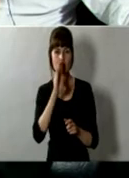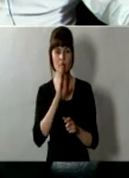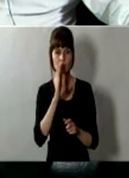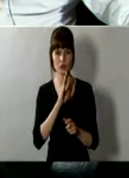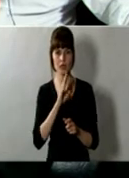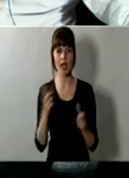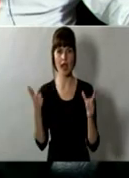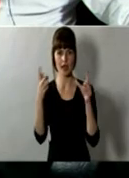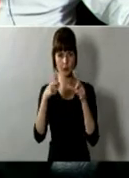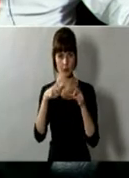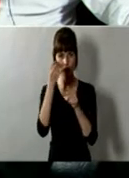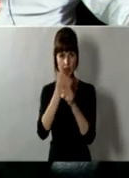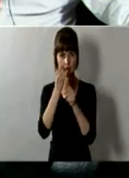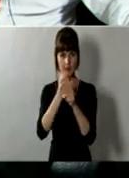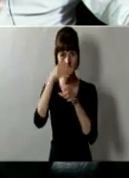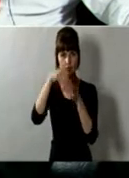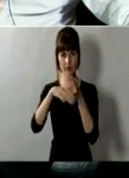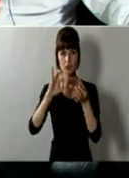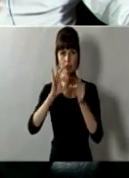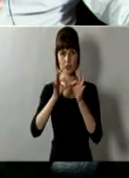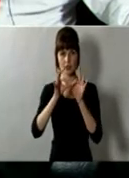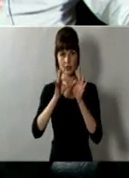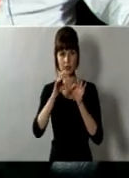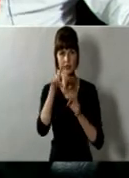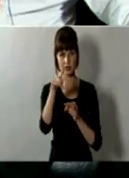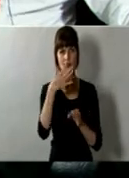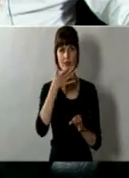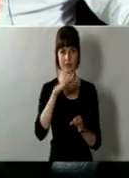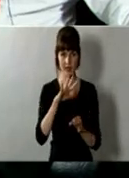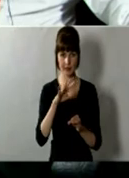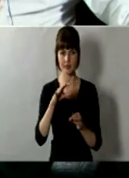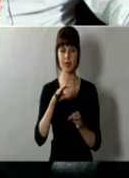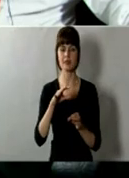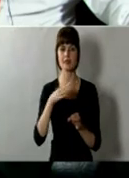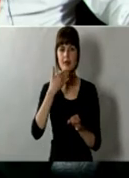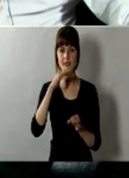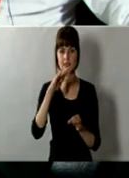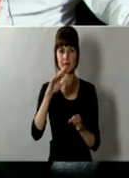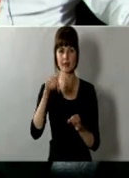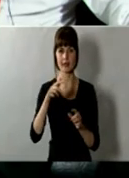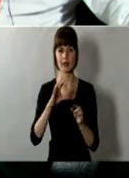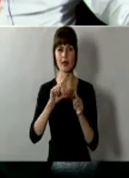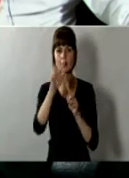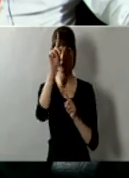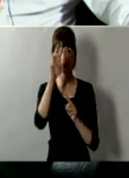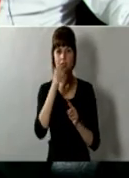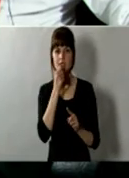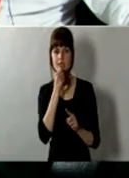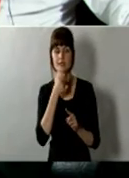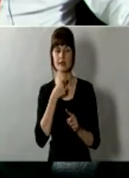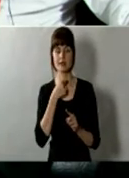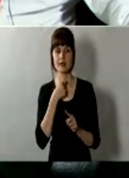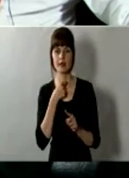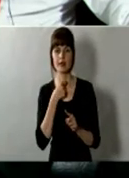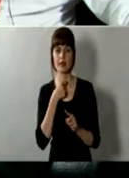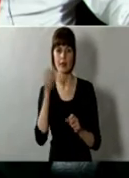interpretan Dos veces por semana Para que vos puedas También atender El mensaje de la palabra Si tienes necesidad Si quieres pedir oración Si querés mandar